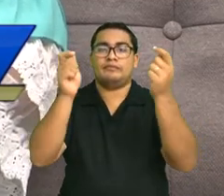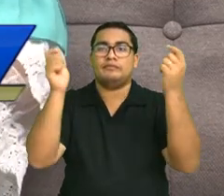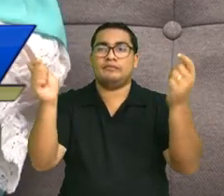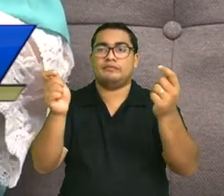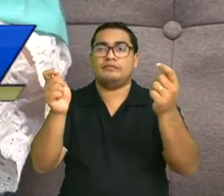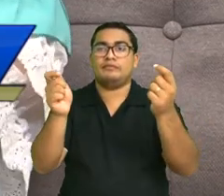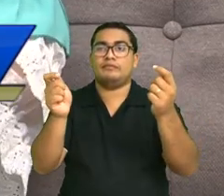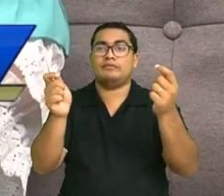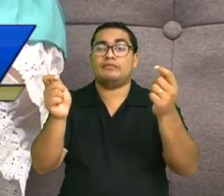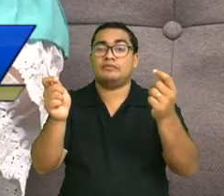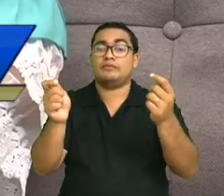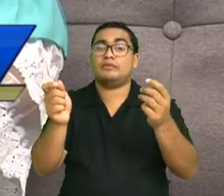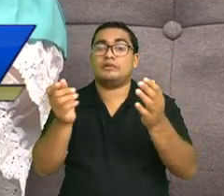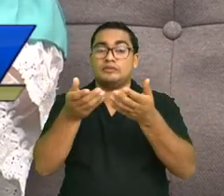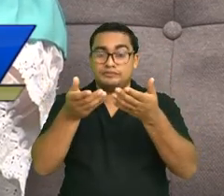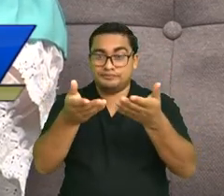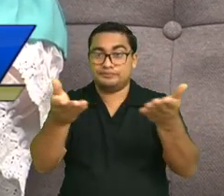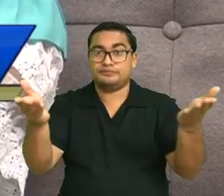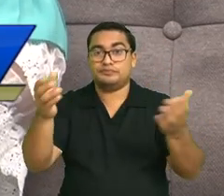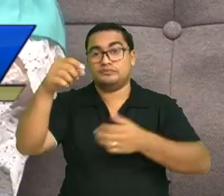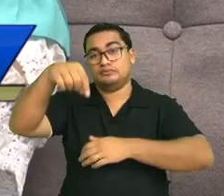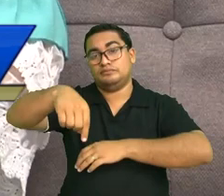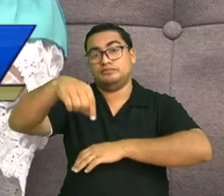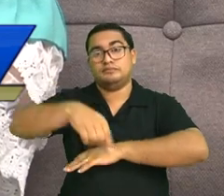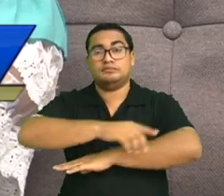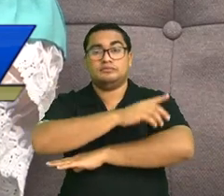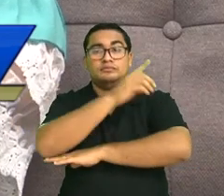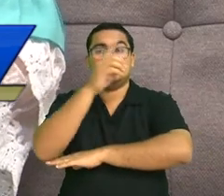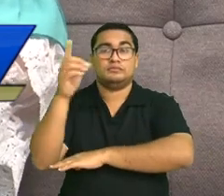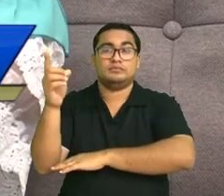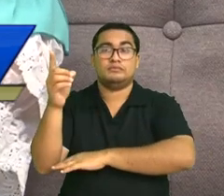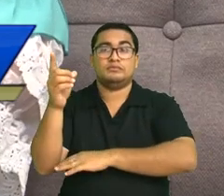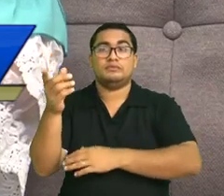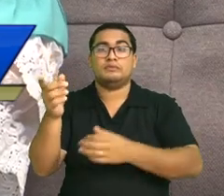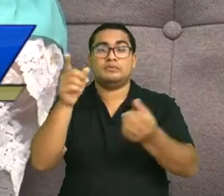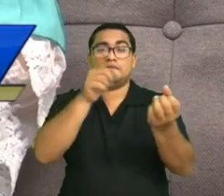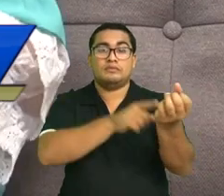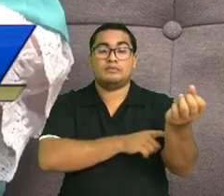que compartir el día de hoy con nuestros hermanos